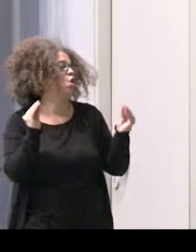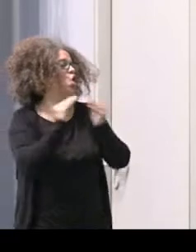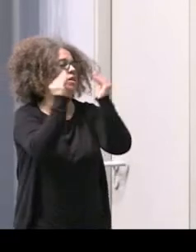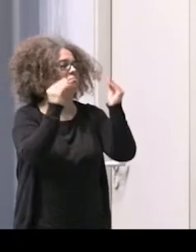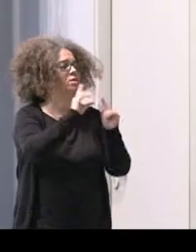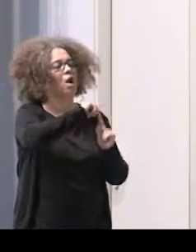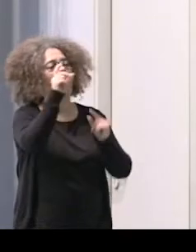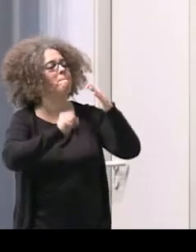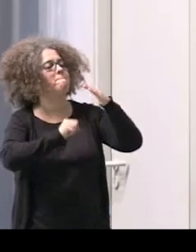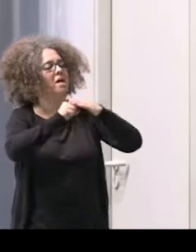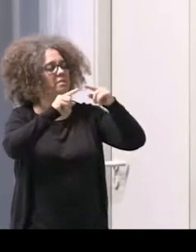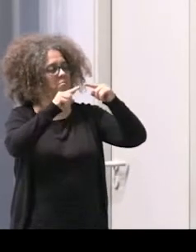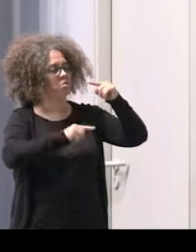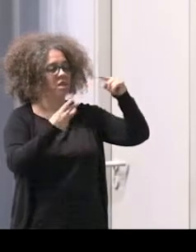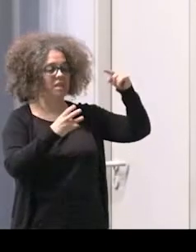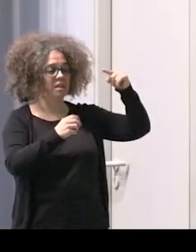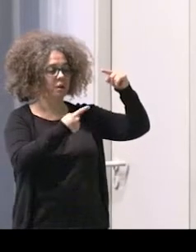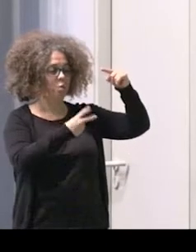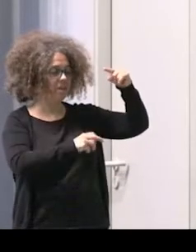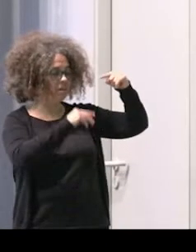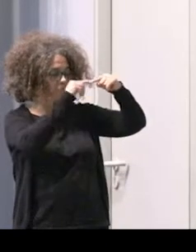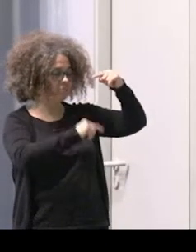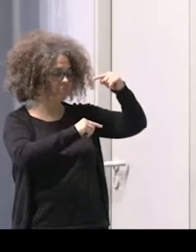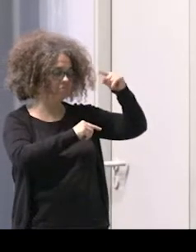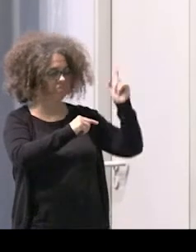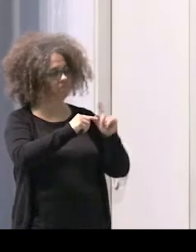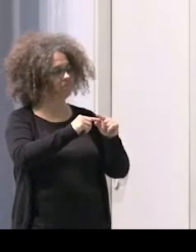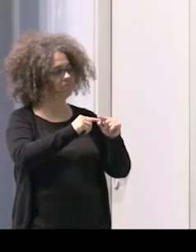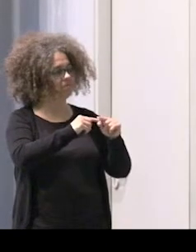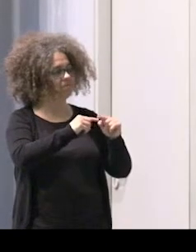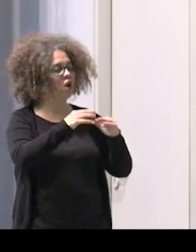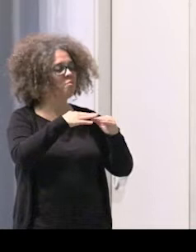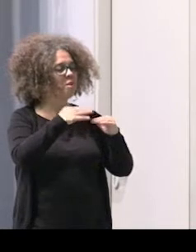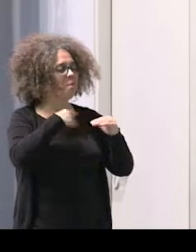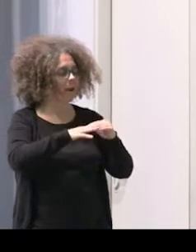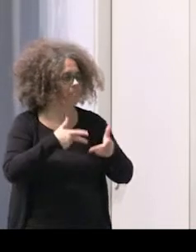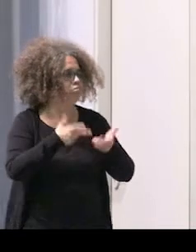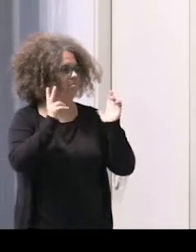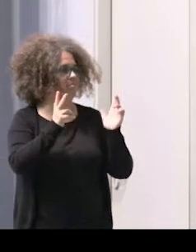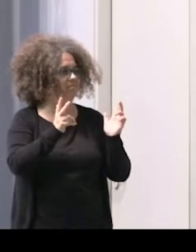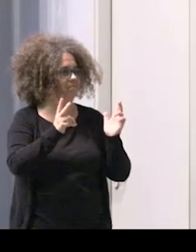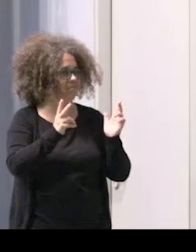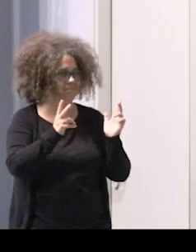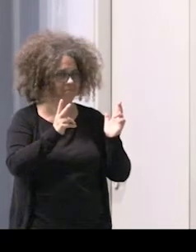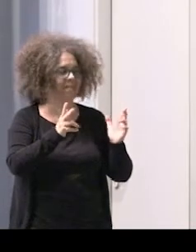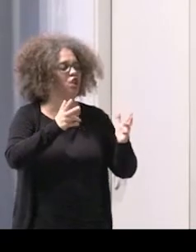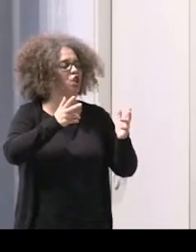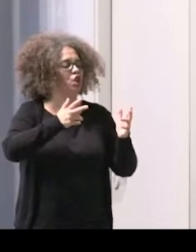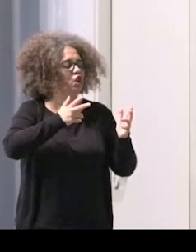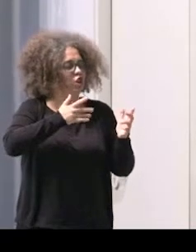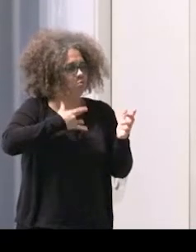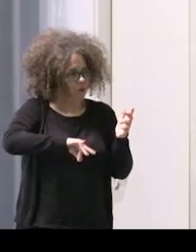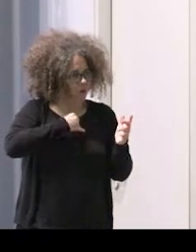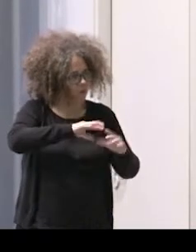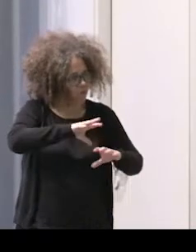puede tolerar y un sonido de 30 o 20 decibelios corresponda con la mínima corriente que la persona puede tolerar. Bueno, pues esta etapa que